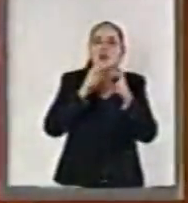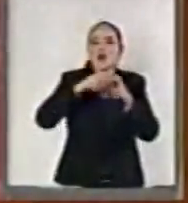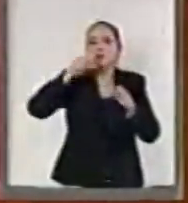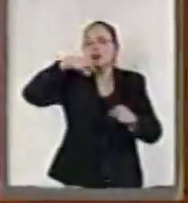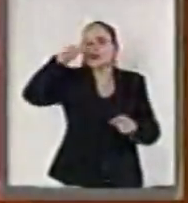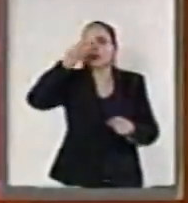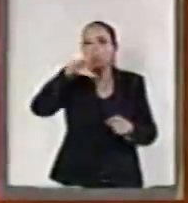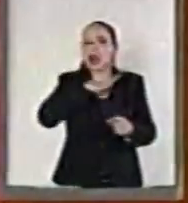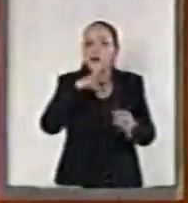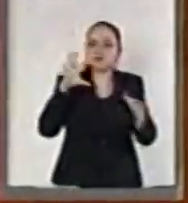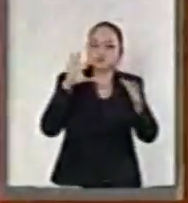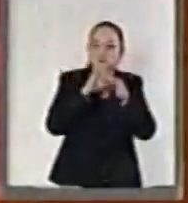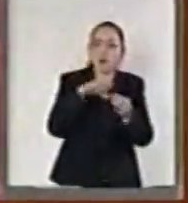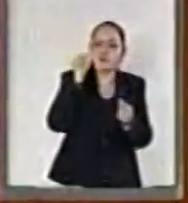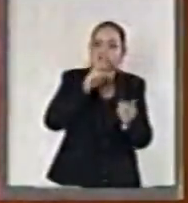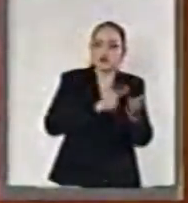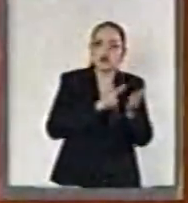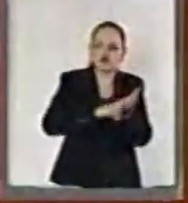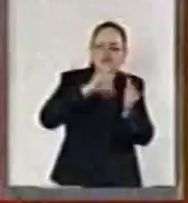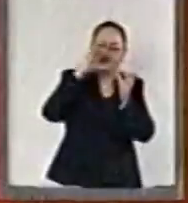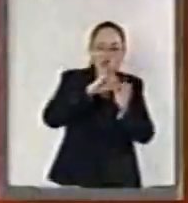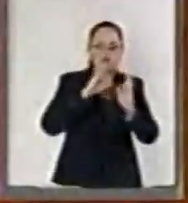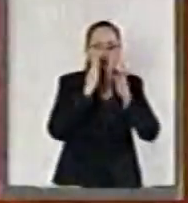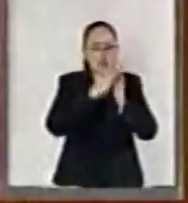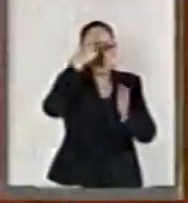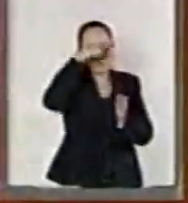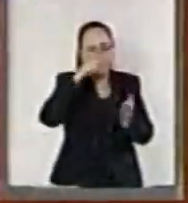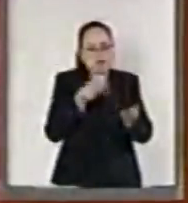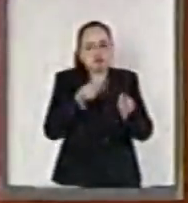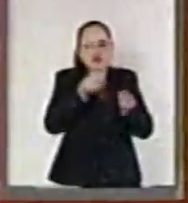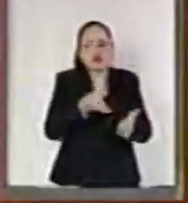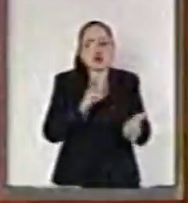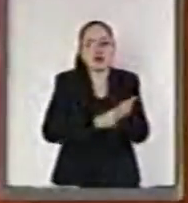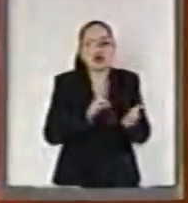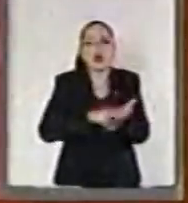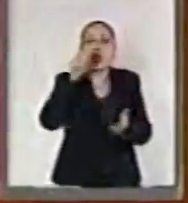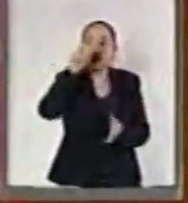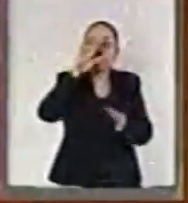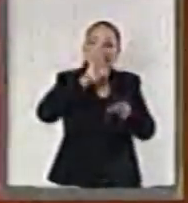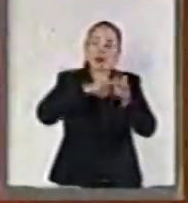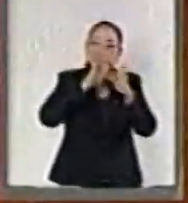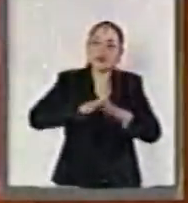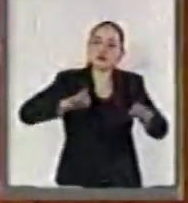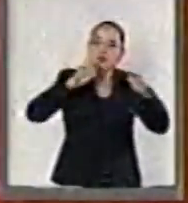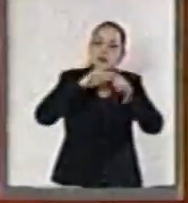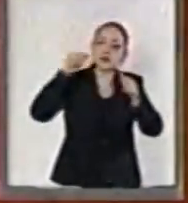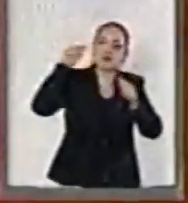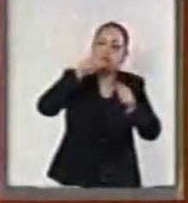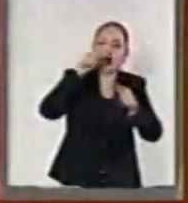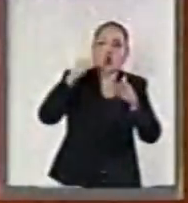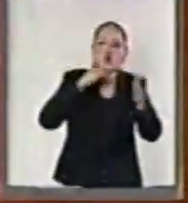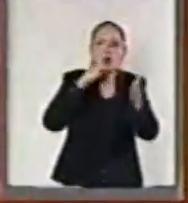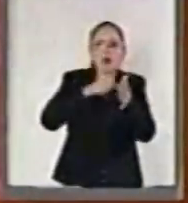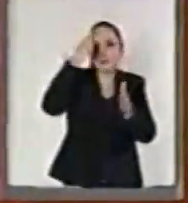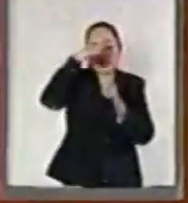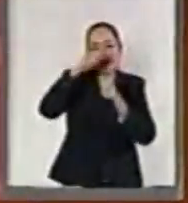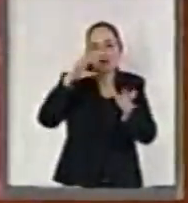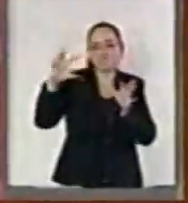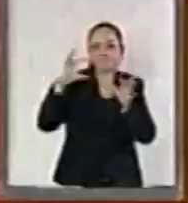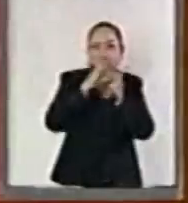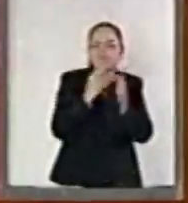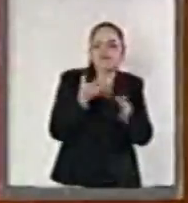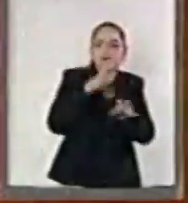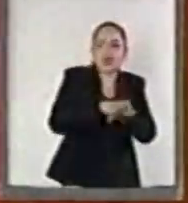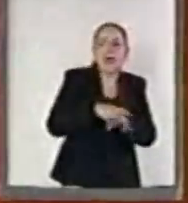también interviene en la fórmula de precios porque ahí es el principal punto de internación del